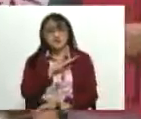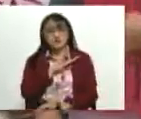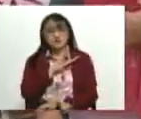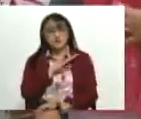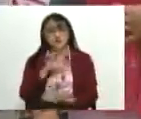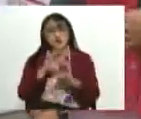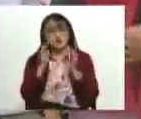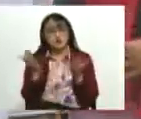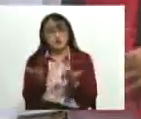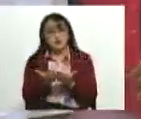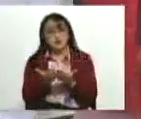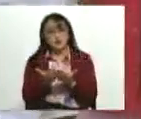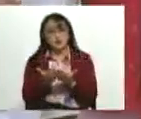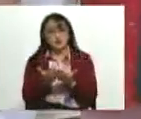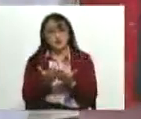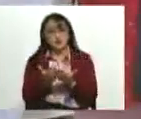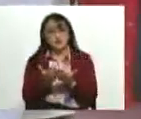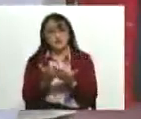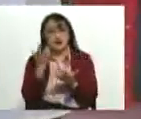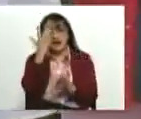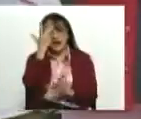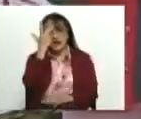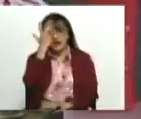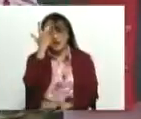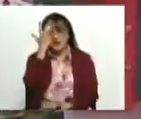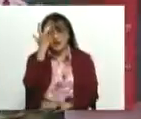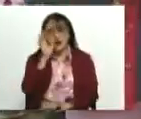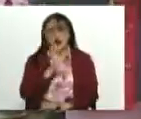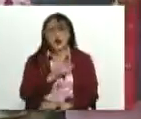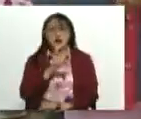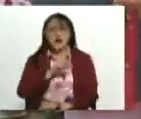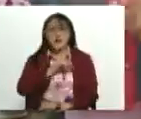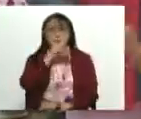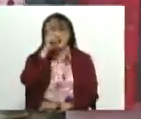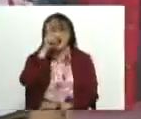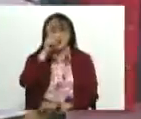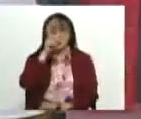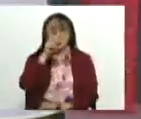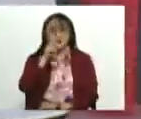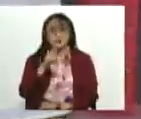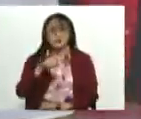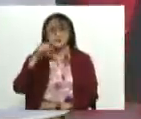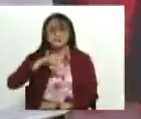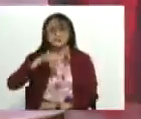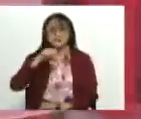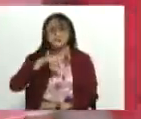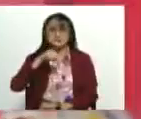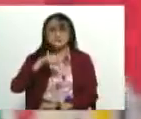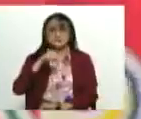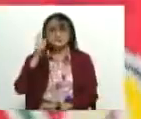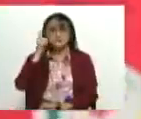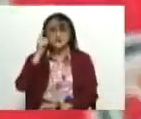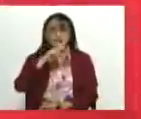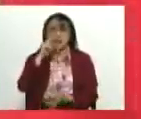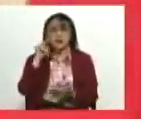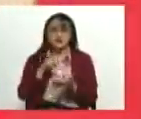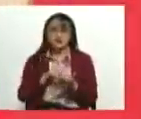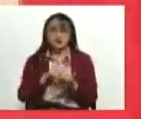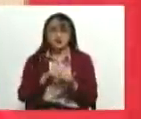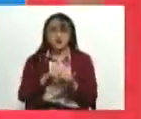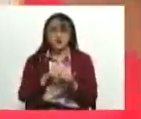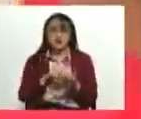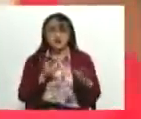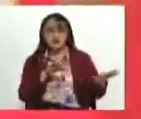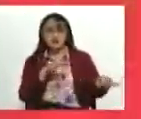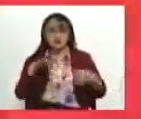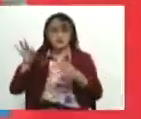inmaterial de la humanidad, el Carnaval del Callao. Y el calixto del Callao hoy es el Día Nacional del Calixto.